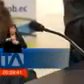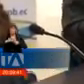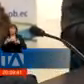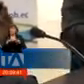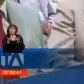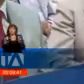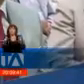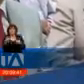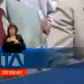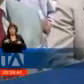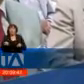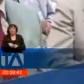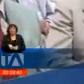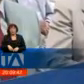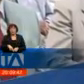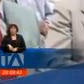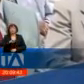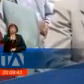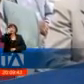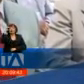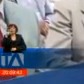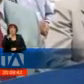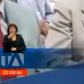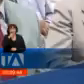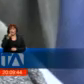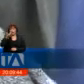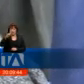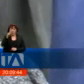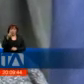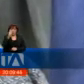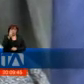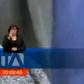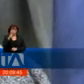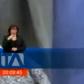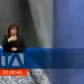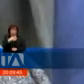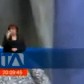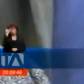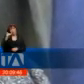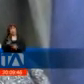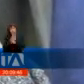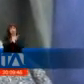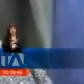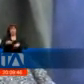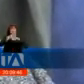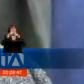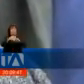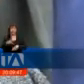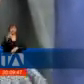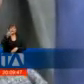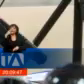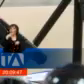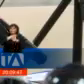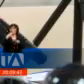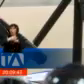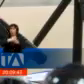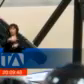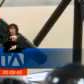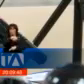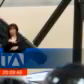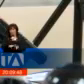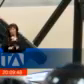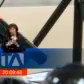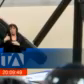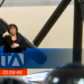pero finalmente Ruth Arregui, quien encabezó las tres ternas que envió el Ejecutivo para superintendente de bancos, fue